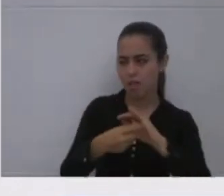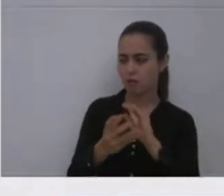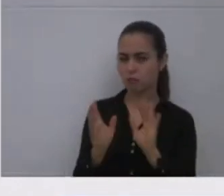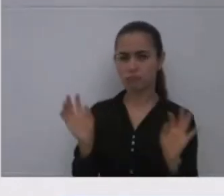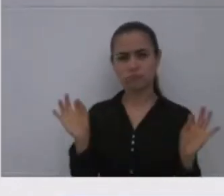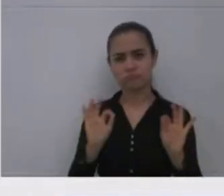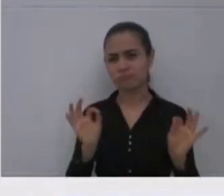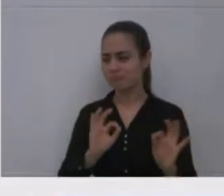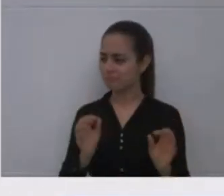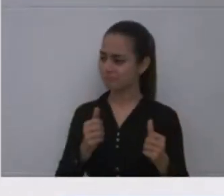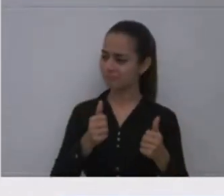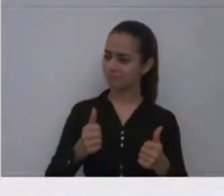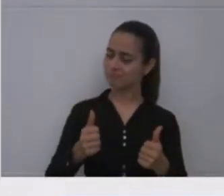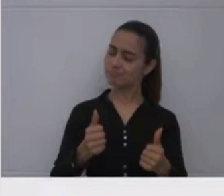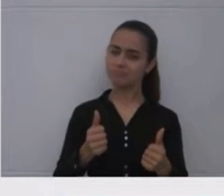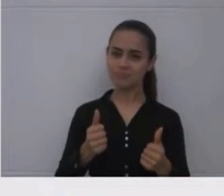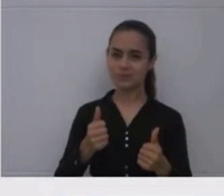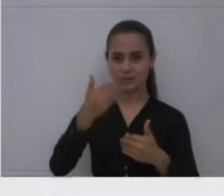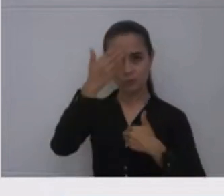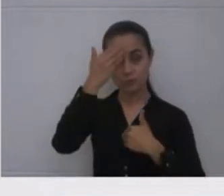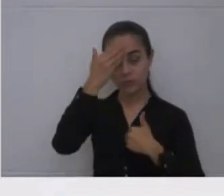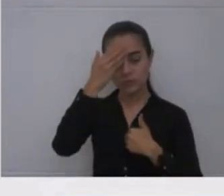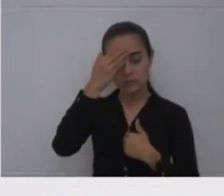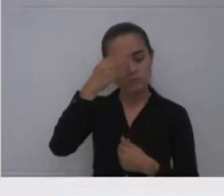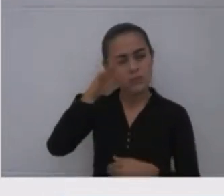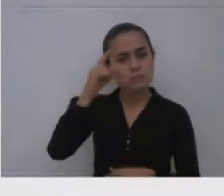siempre en qué es lo mejor para la sociedad.